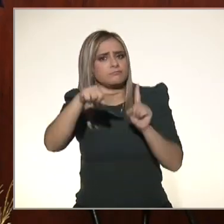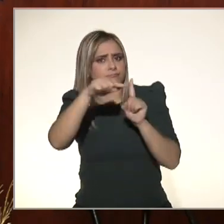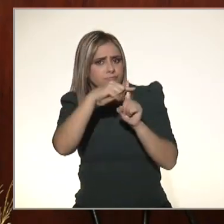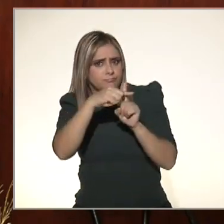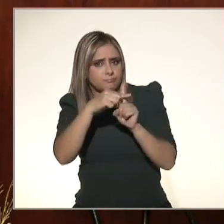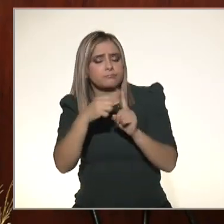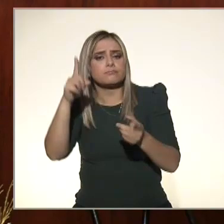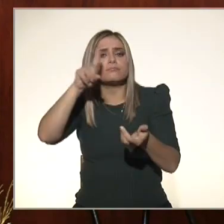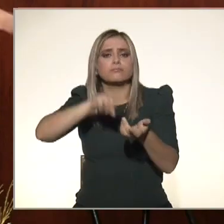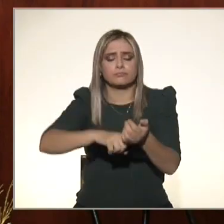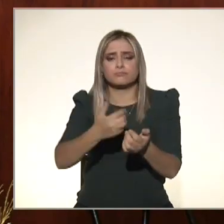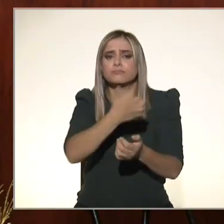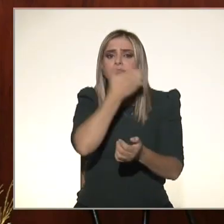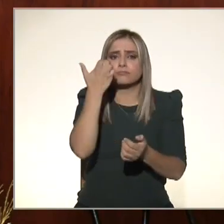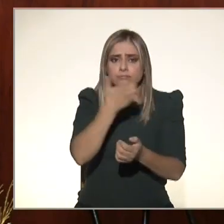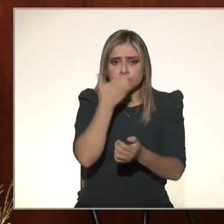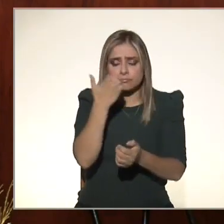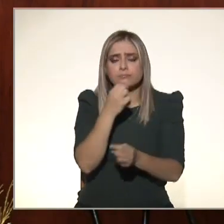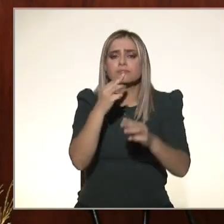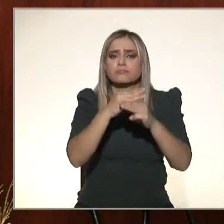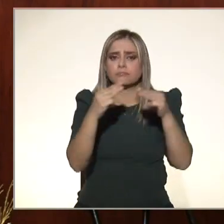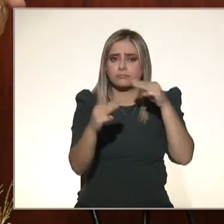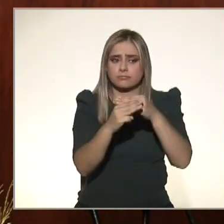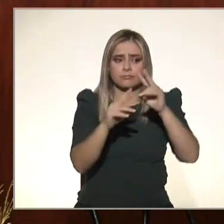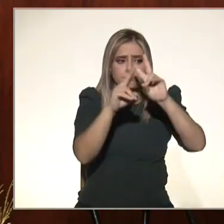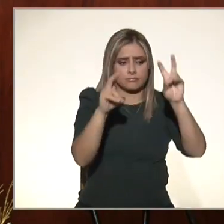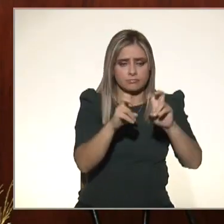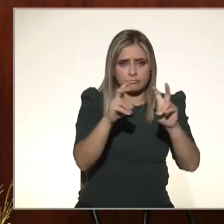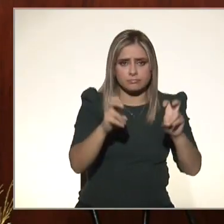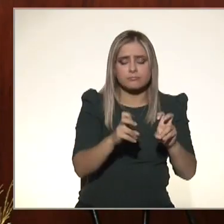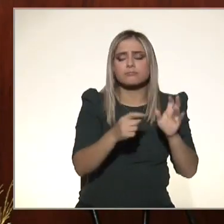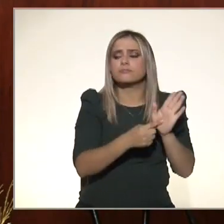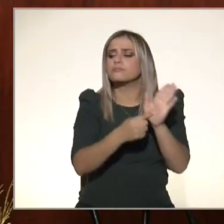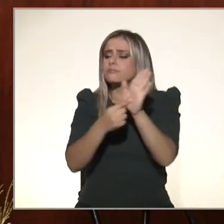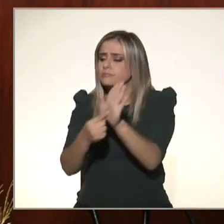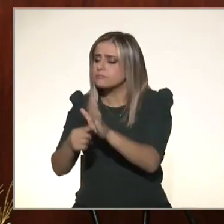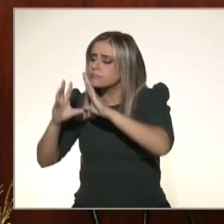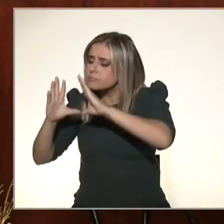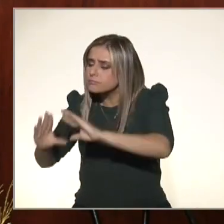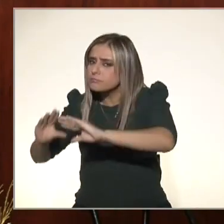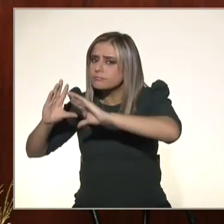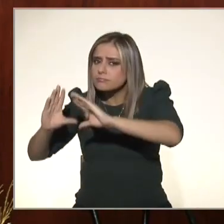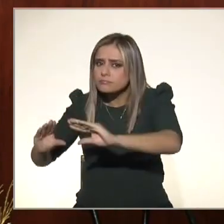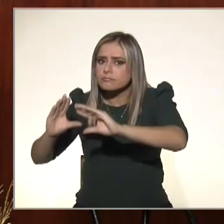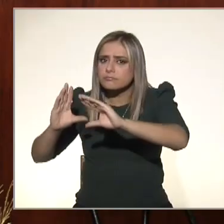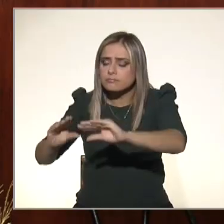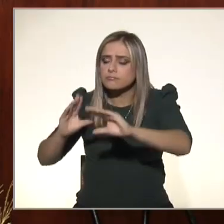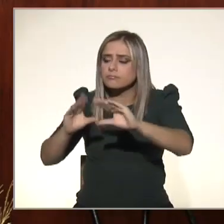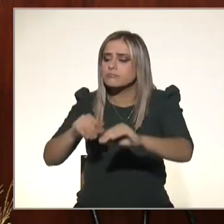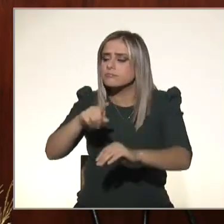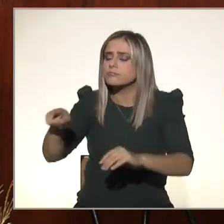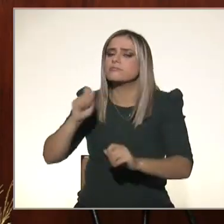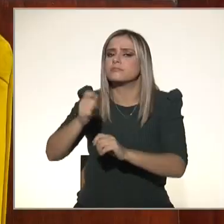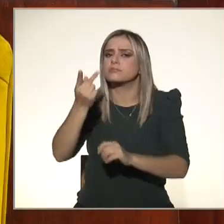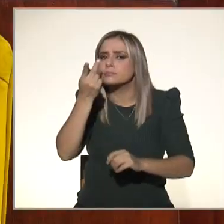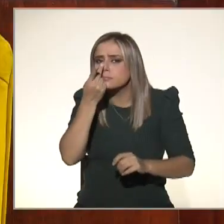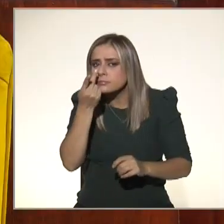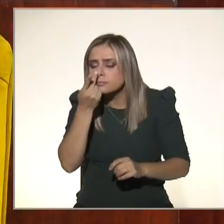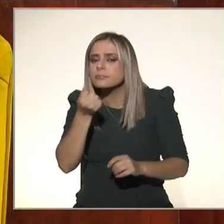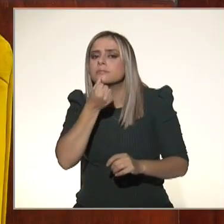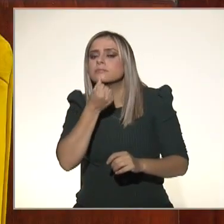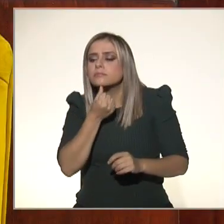las escuelas ya introducen materias que van mucho más encaminadas al estudio de los genitales, al estudio